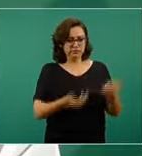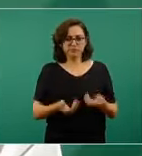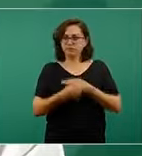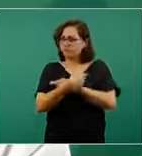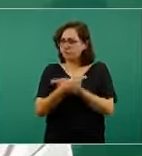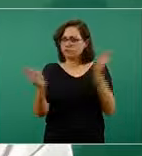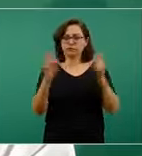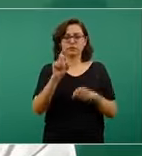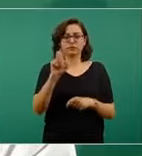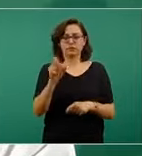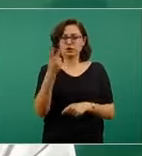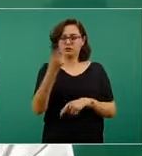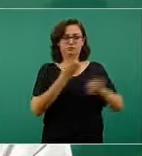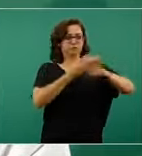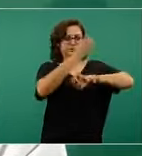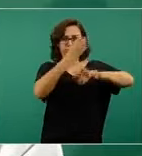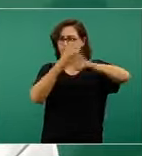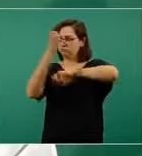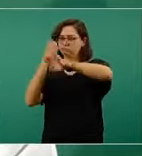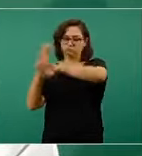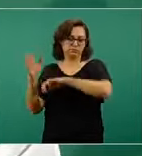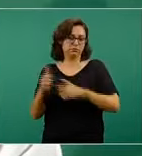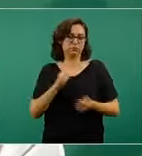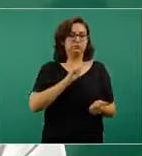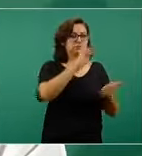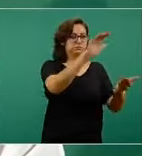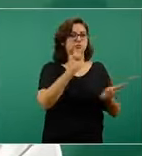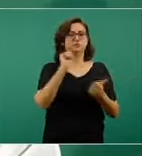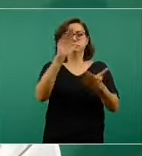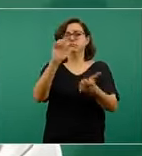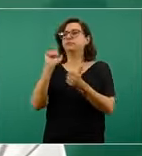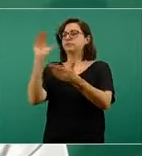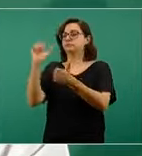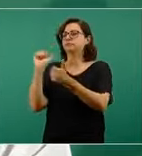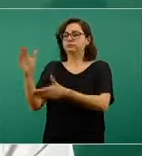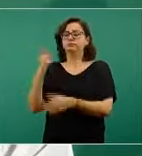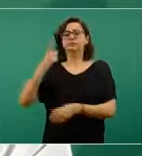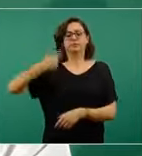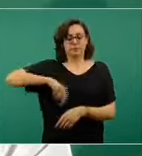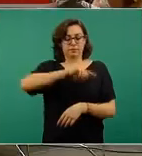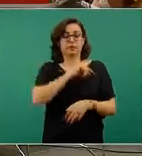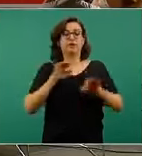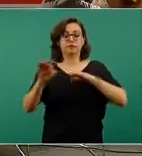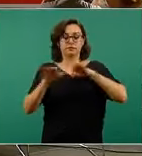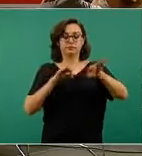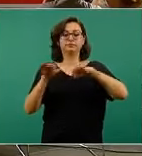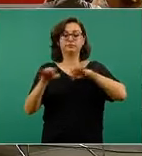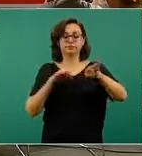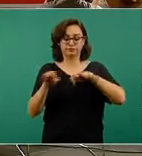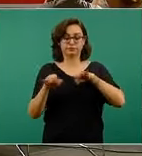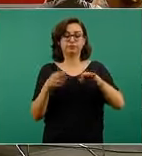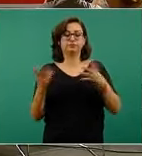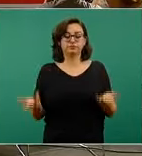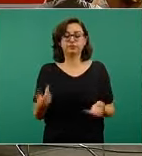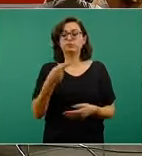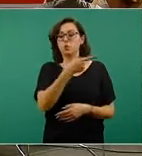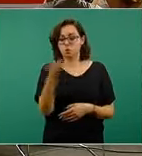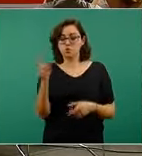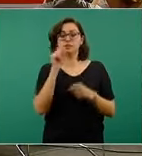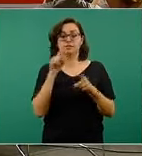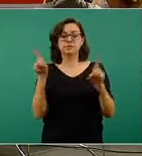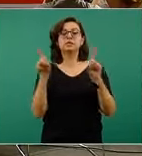federativas. Estamos trabajando y atendiendo la petición y también nuestra intención para que el público tenga acceso, y ustedes como